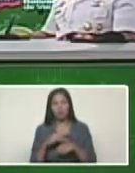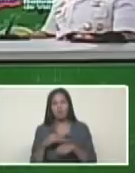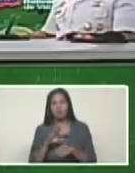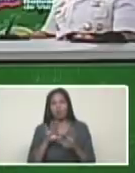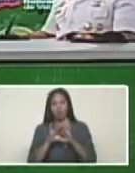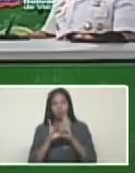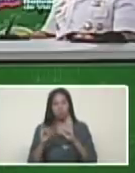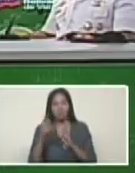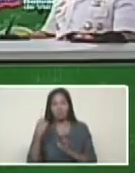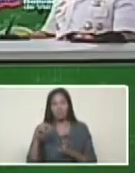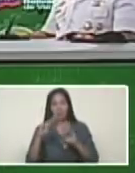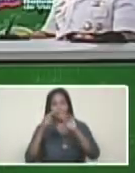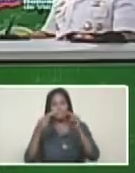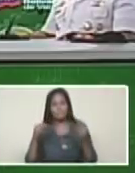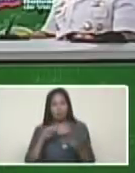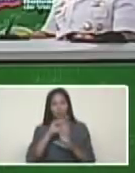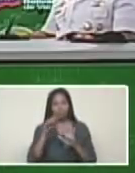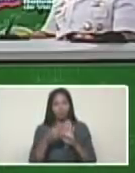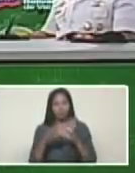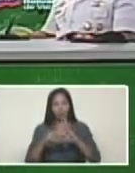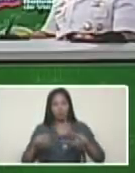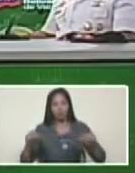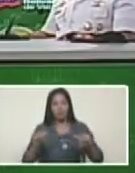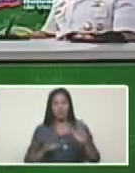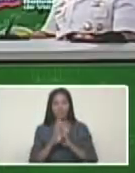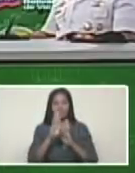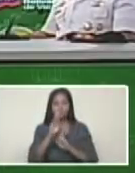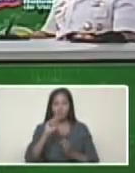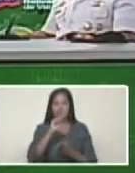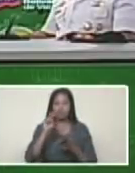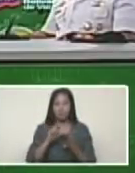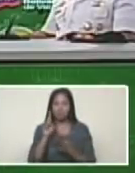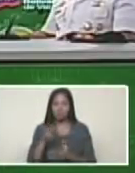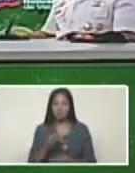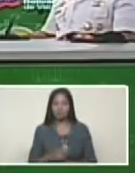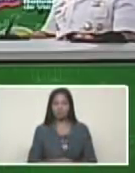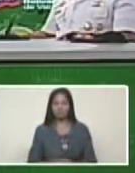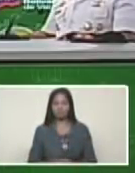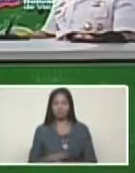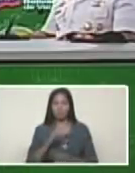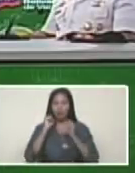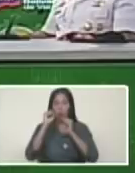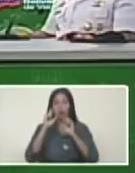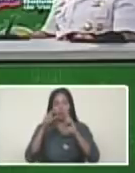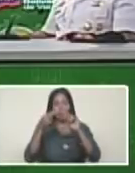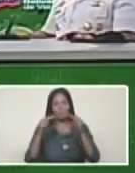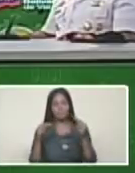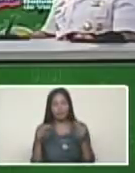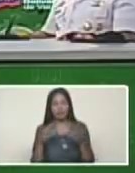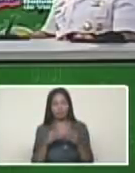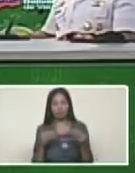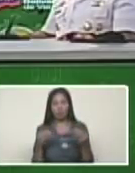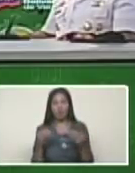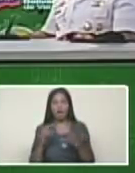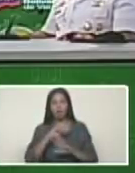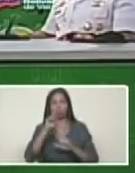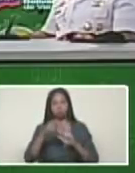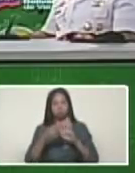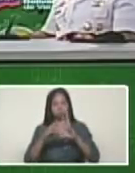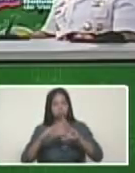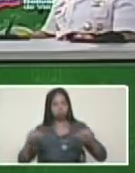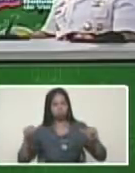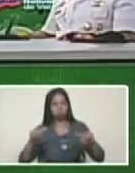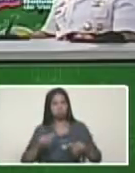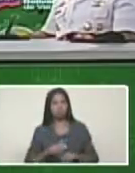paz, la integridad territorial, el desarrollo nacional. Y para lograr la paz, la integridad territorial